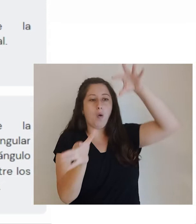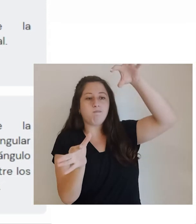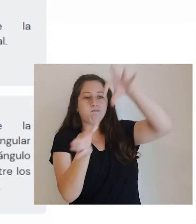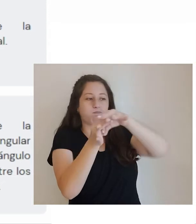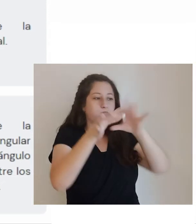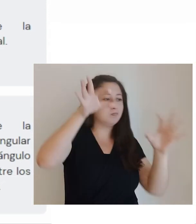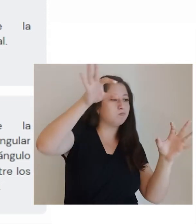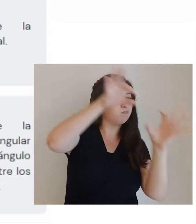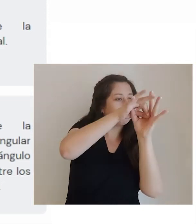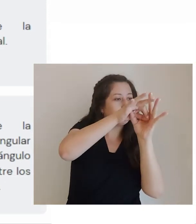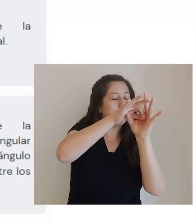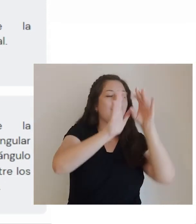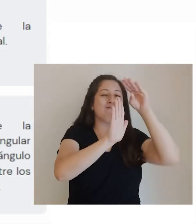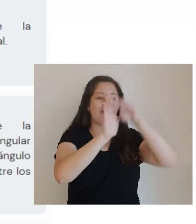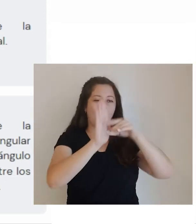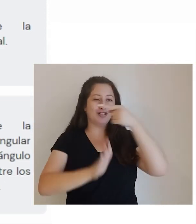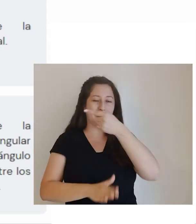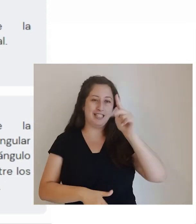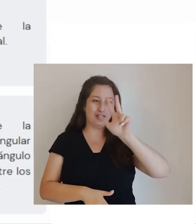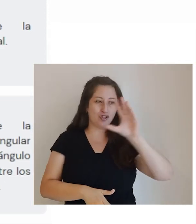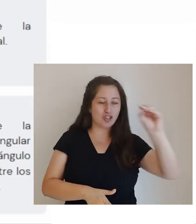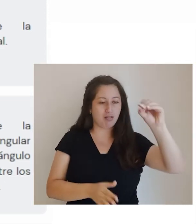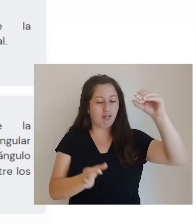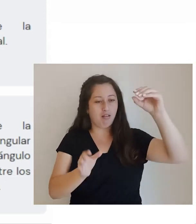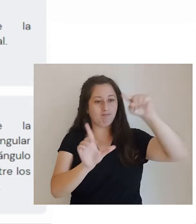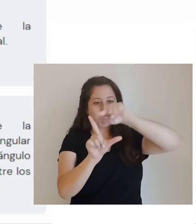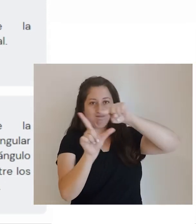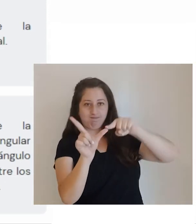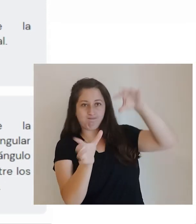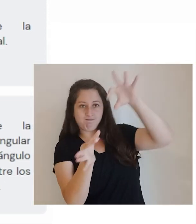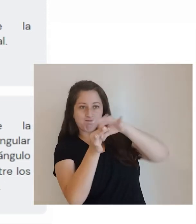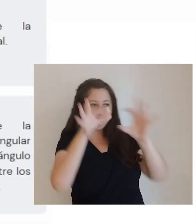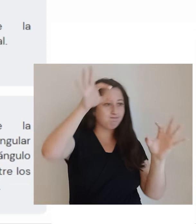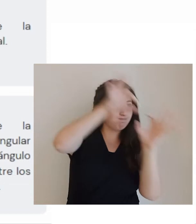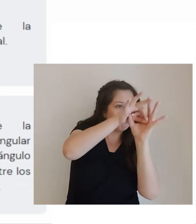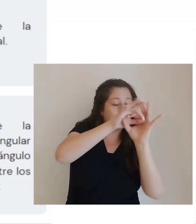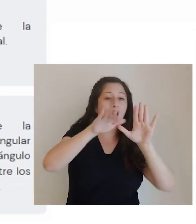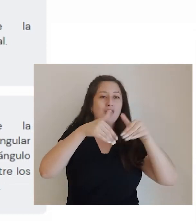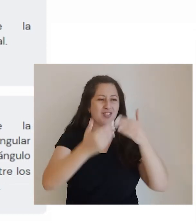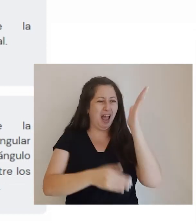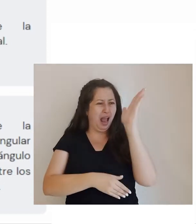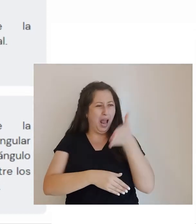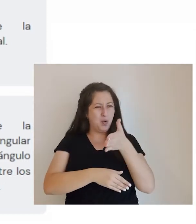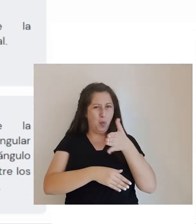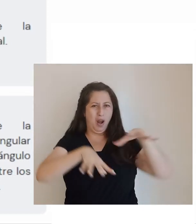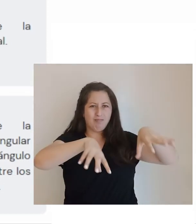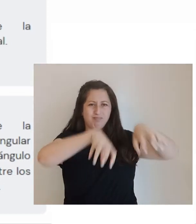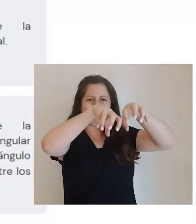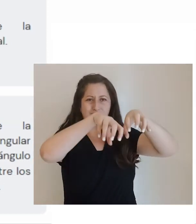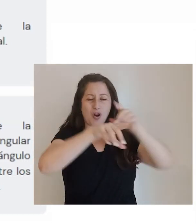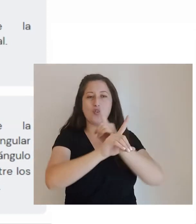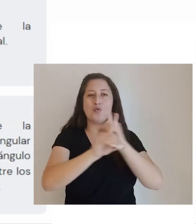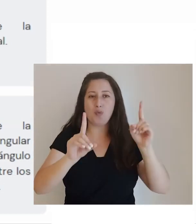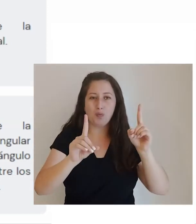un ángulo menor a 180 grados entre ellos, de modo que no se anula la atracción que